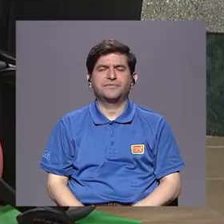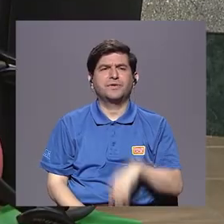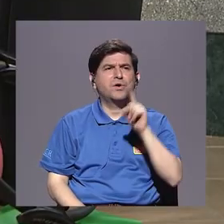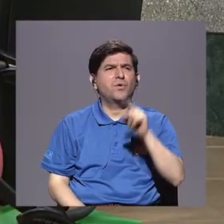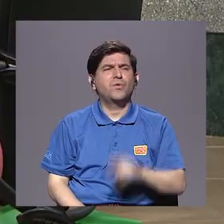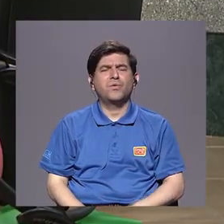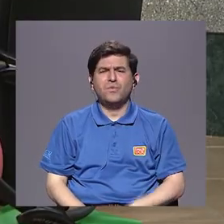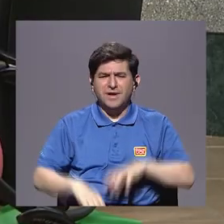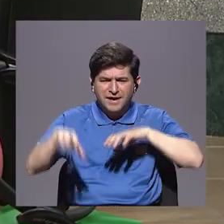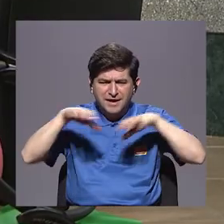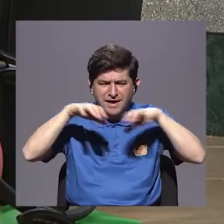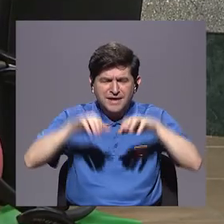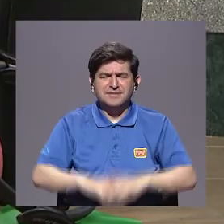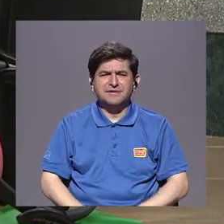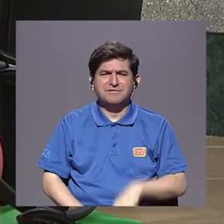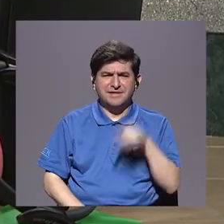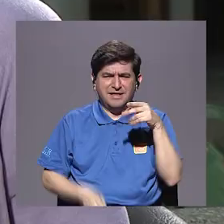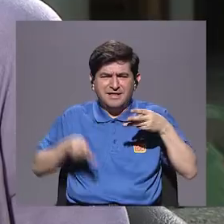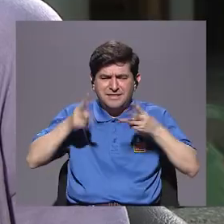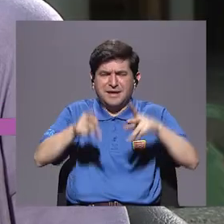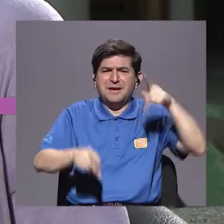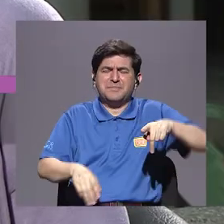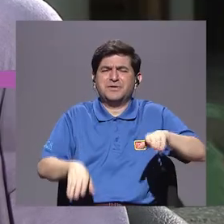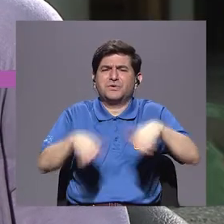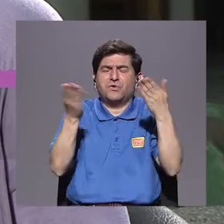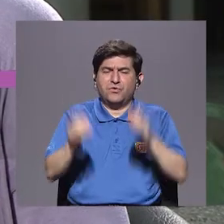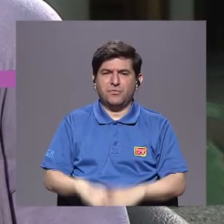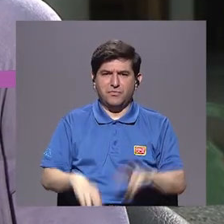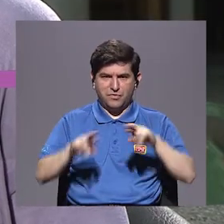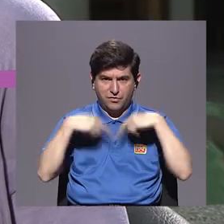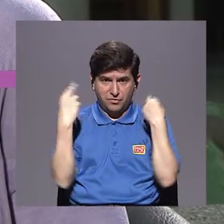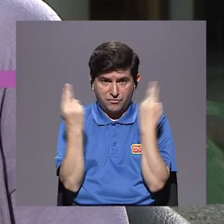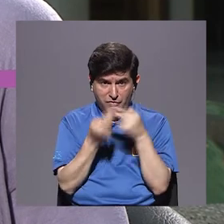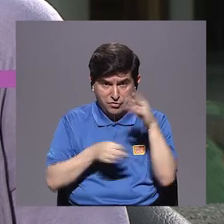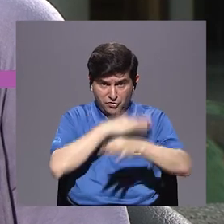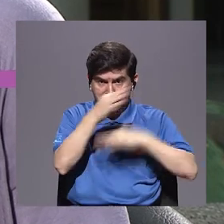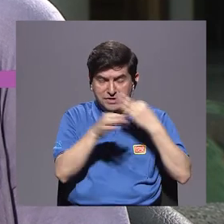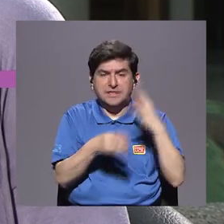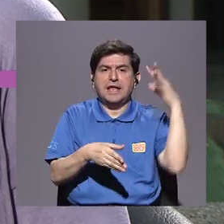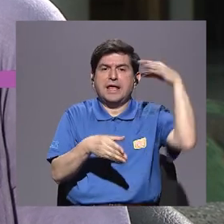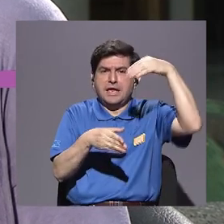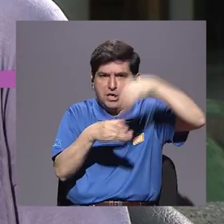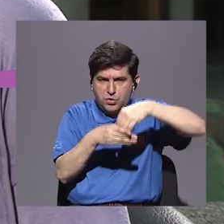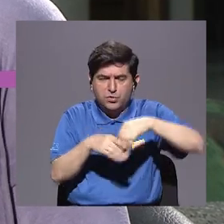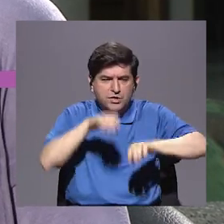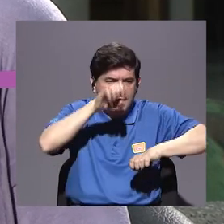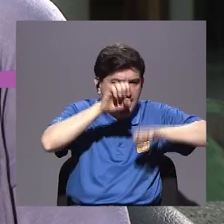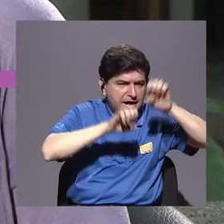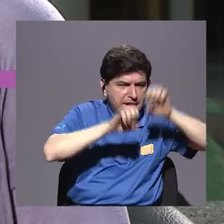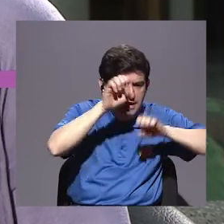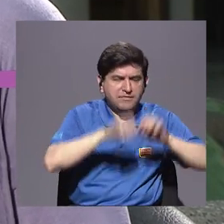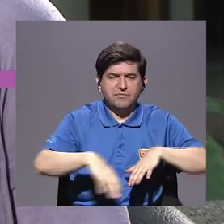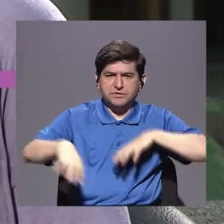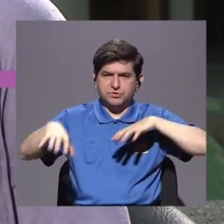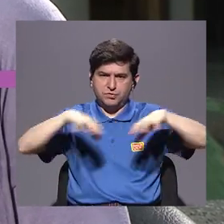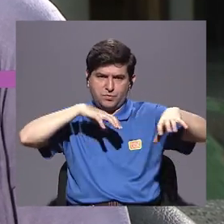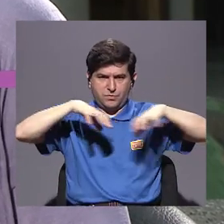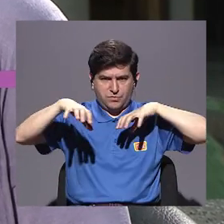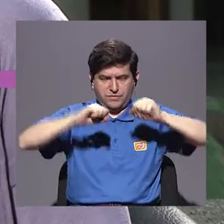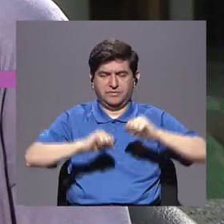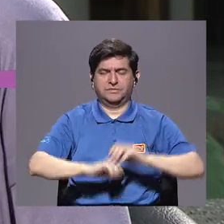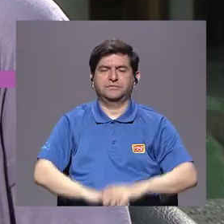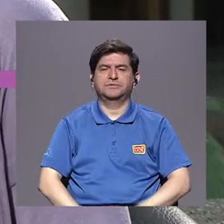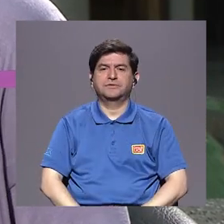es una sesión de Pilates? Una sesión de Pilates incluye una evaluación de los